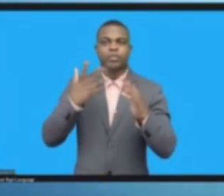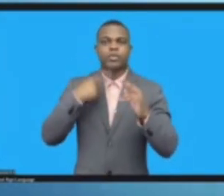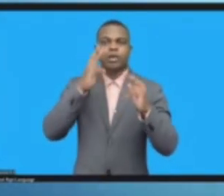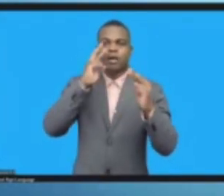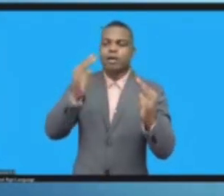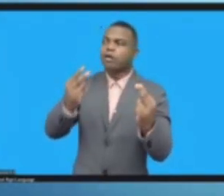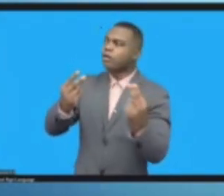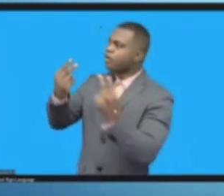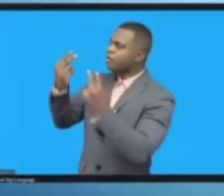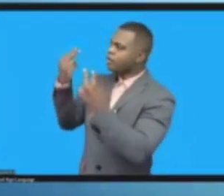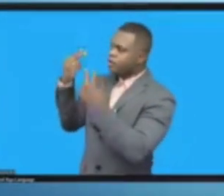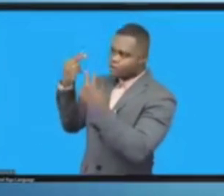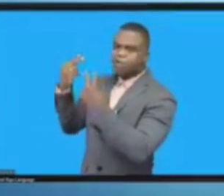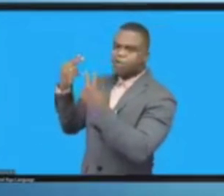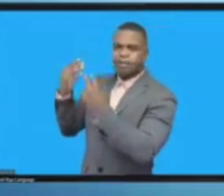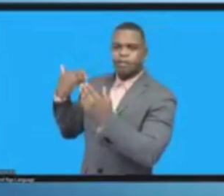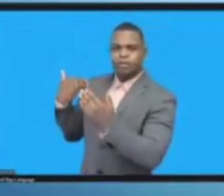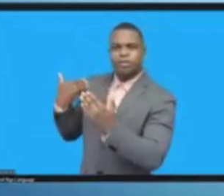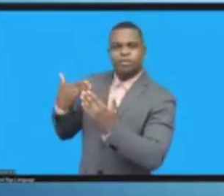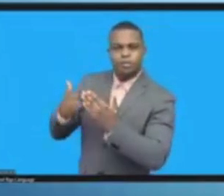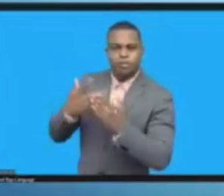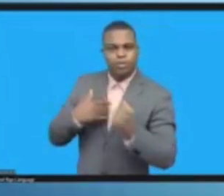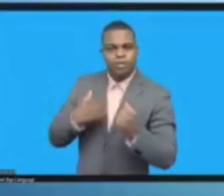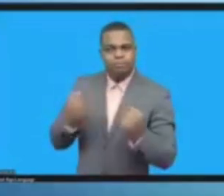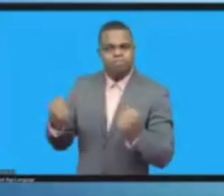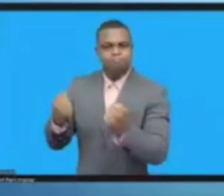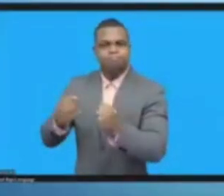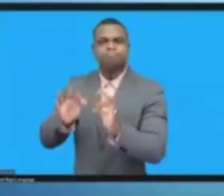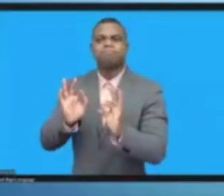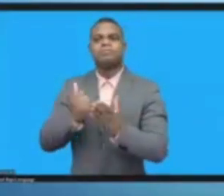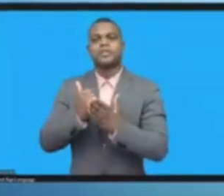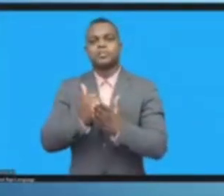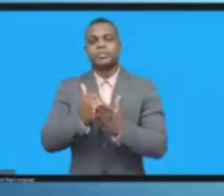arremanguemosnos y pongámonos a trabajar Muchas gracias